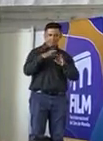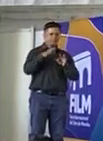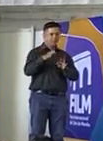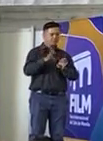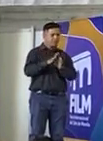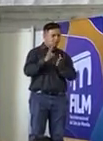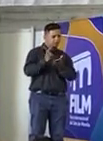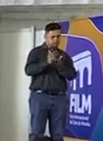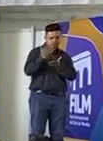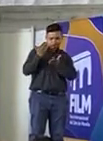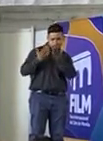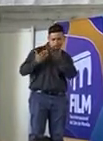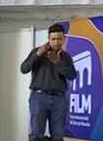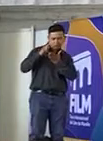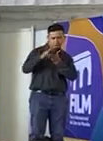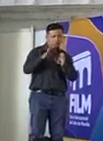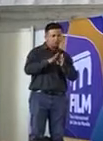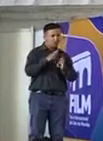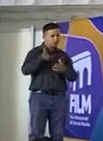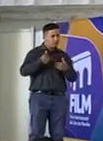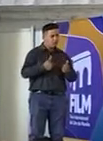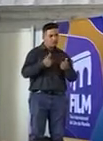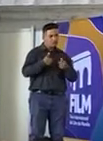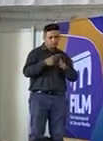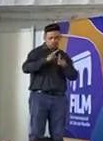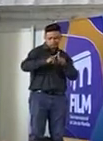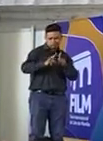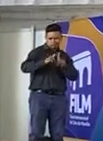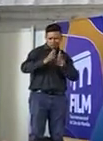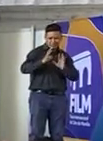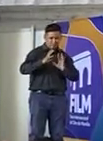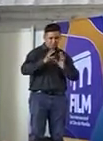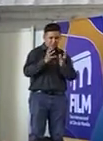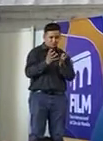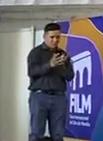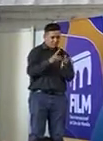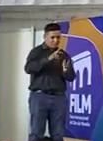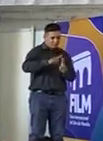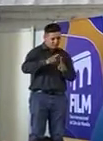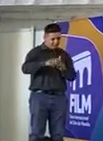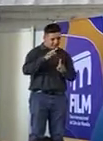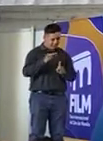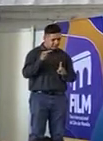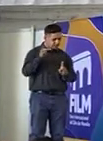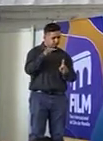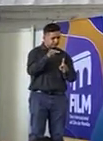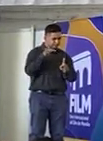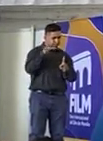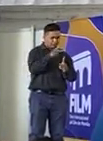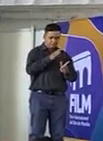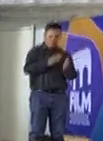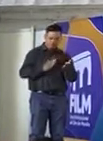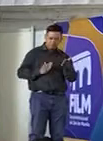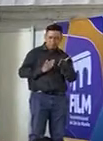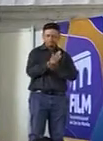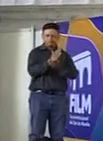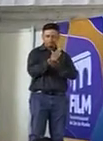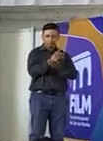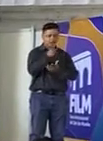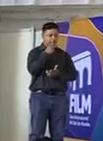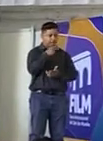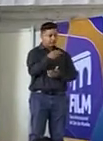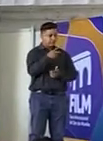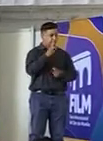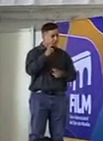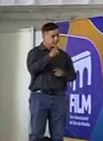lecturas es conocernos y comprender los paisajes y los mundos a través de los cuales podemos acceder y que son